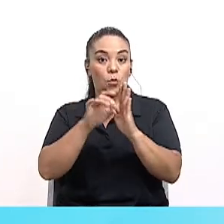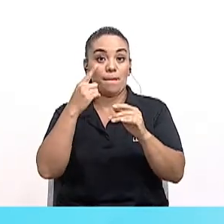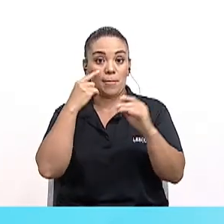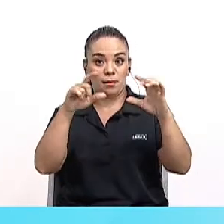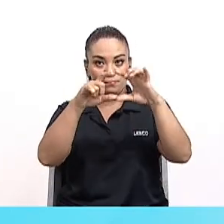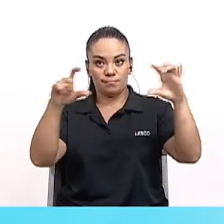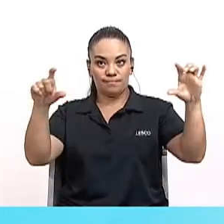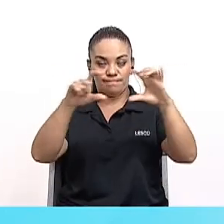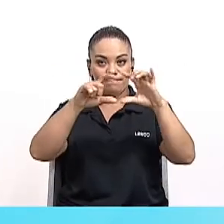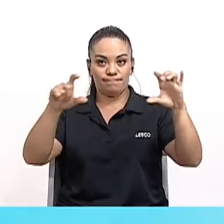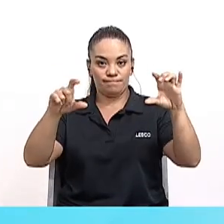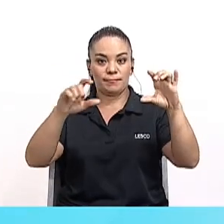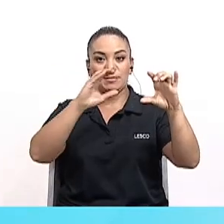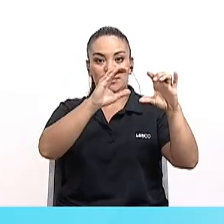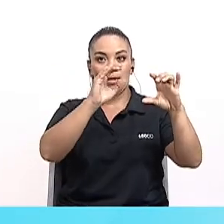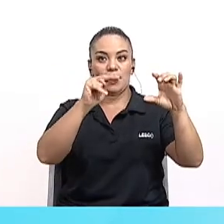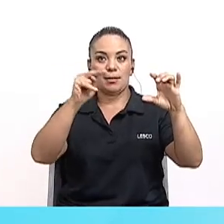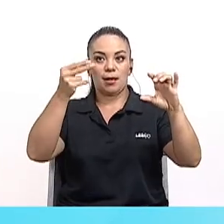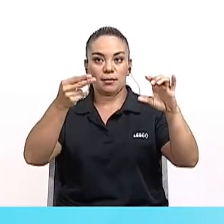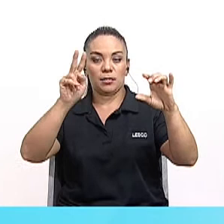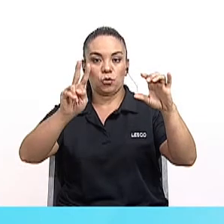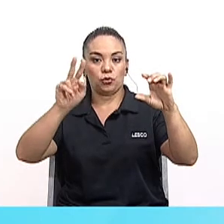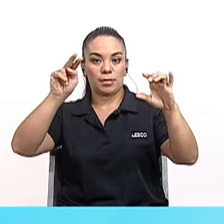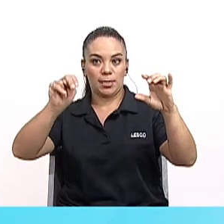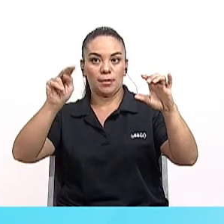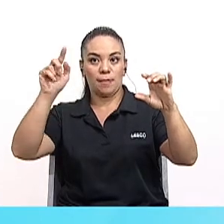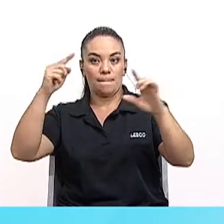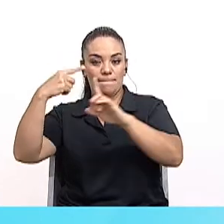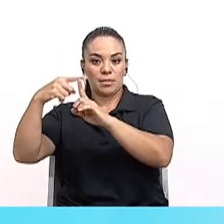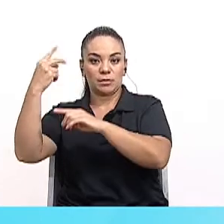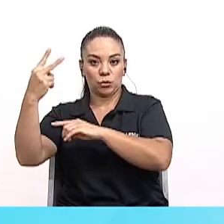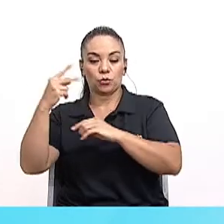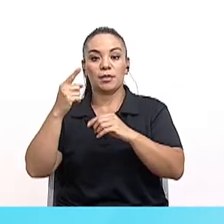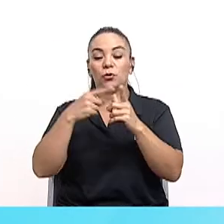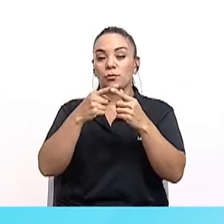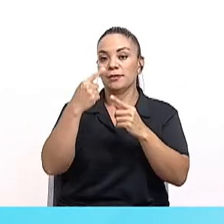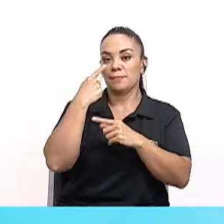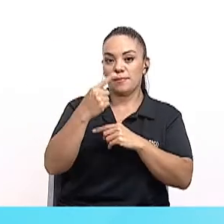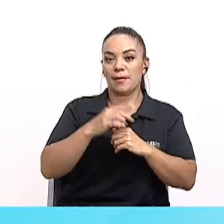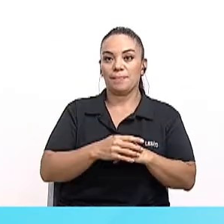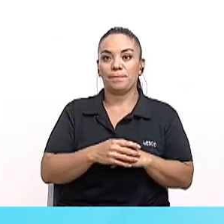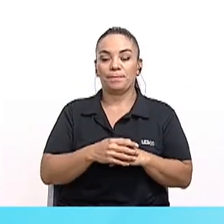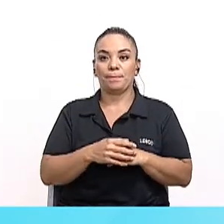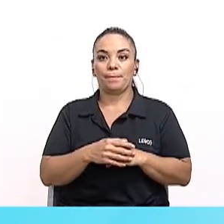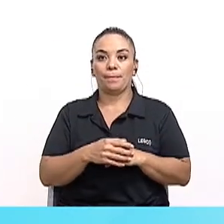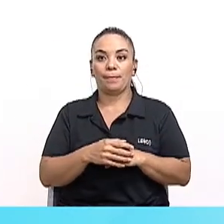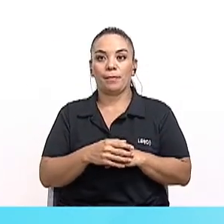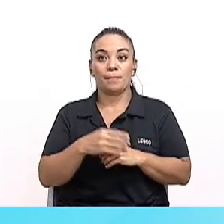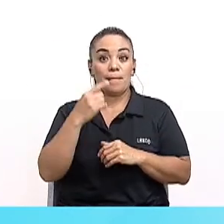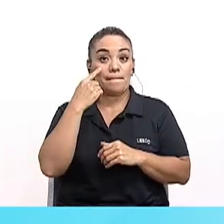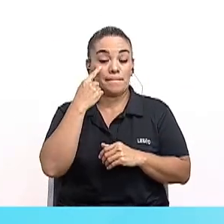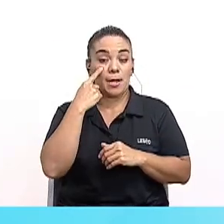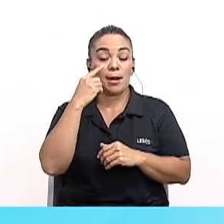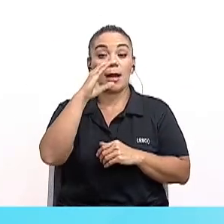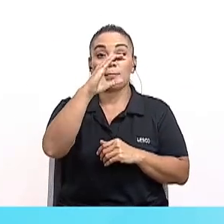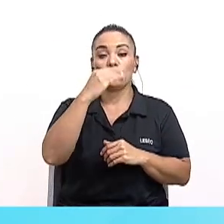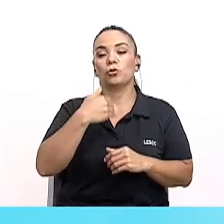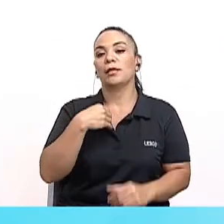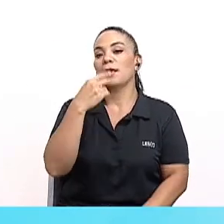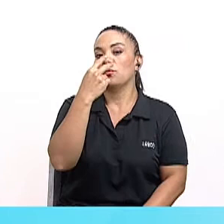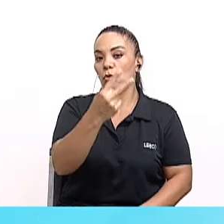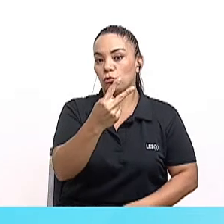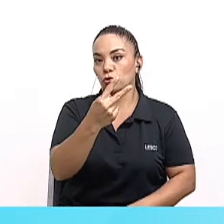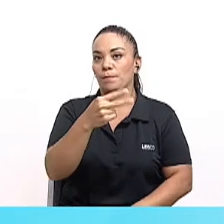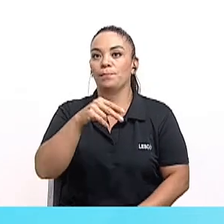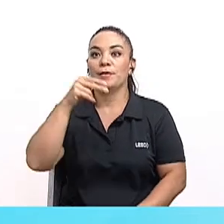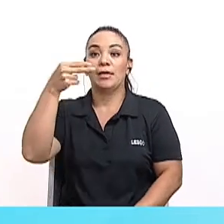acá. Voy a hacer un ejemplo con 2 átomos de carbono. Entonces, en carbono tendría 2. Y en hidrógeno